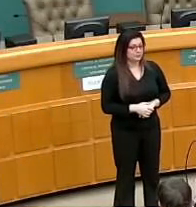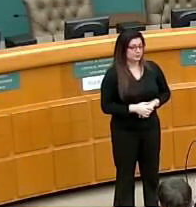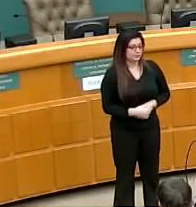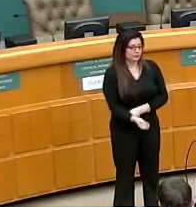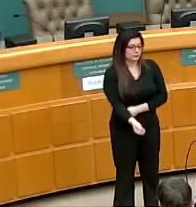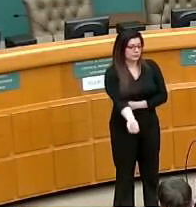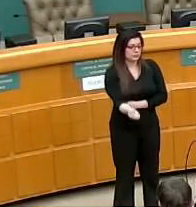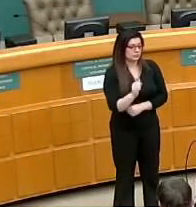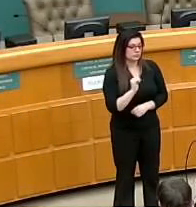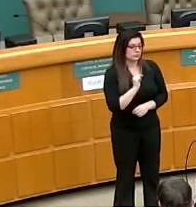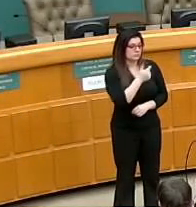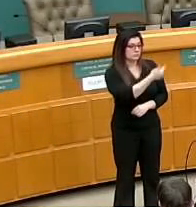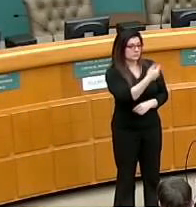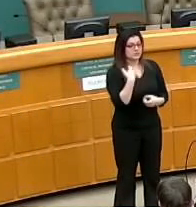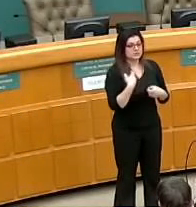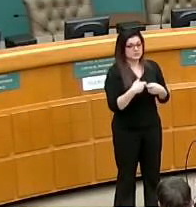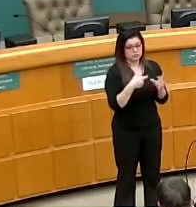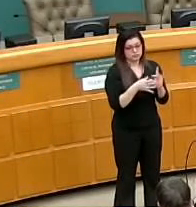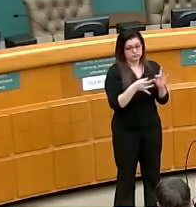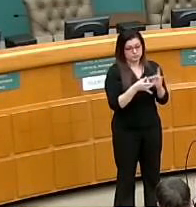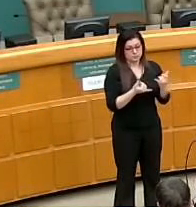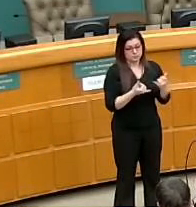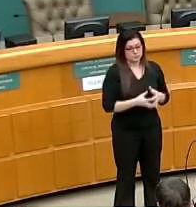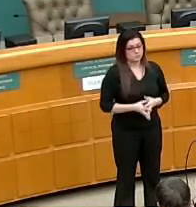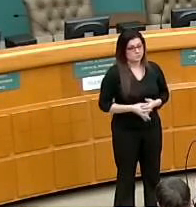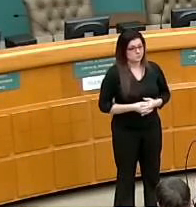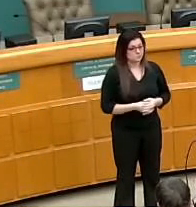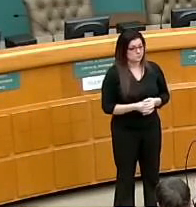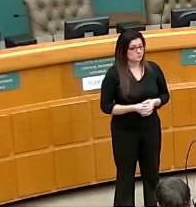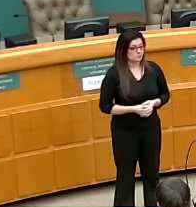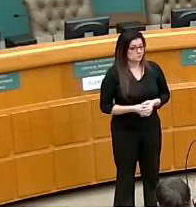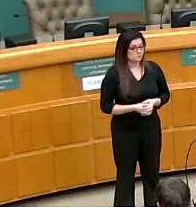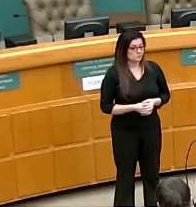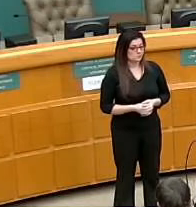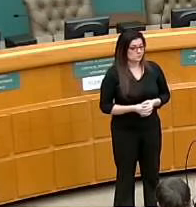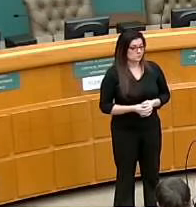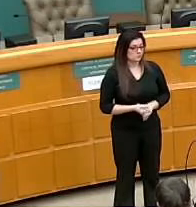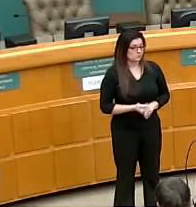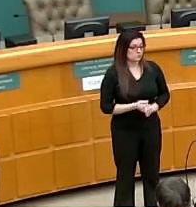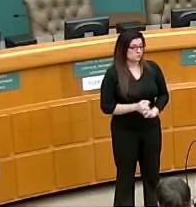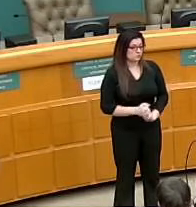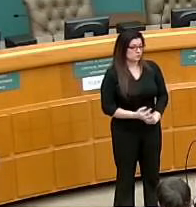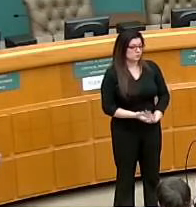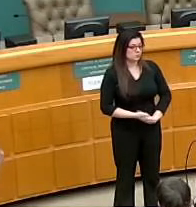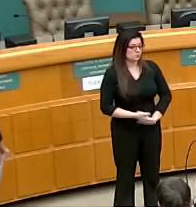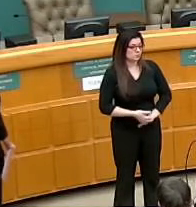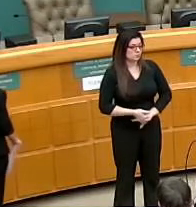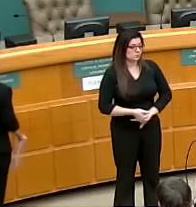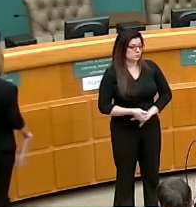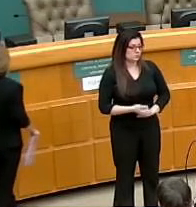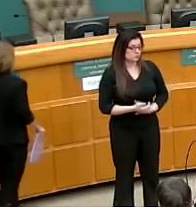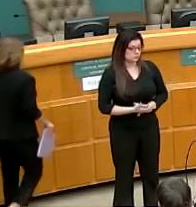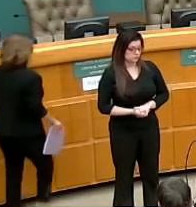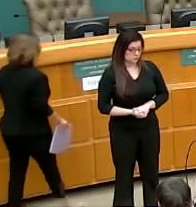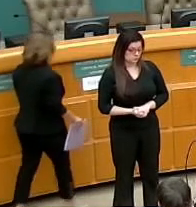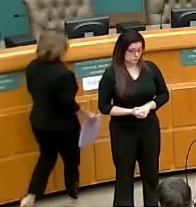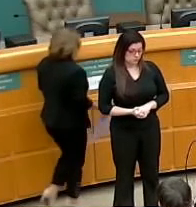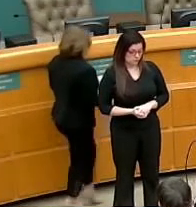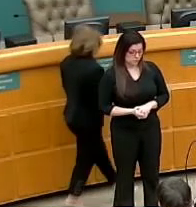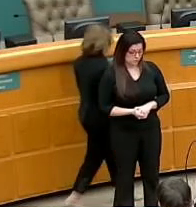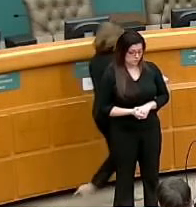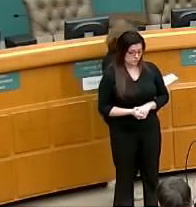en los hospitales por el tratamiento de personas con el virus, por lo que es importante seguir el distanciamiento social. En la presentación se demostró